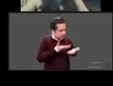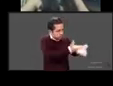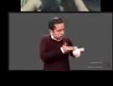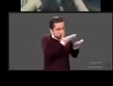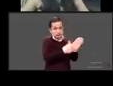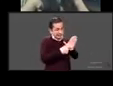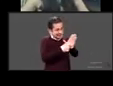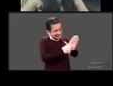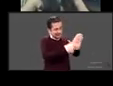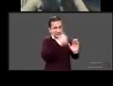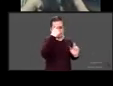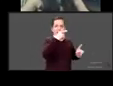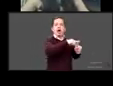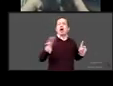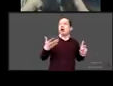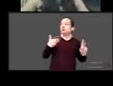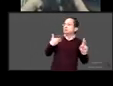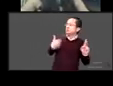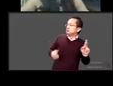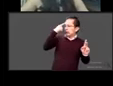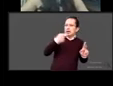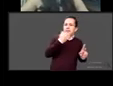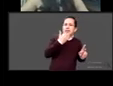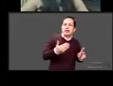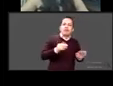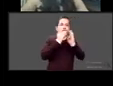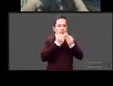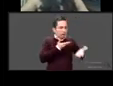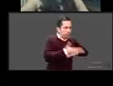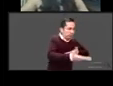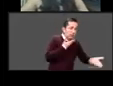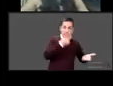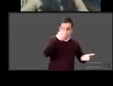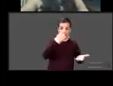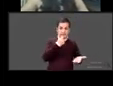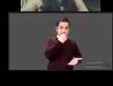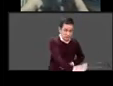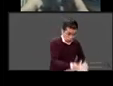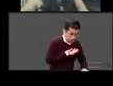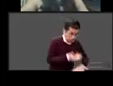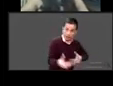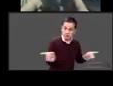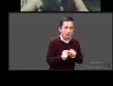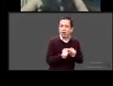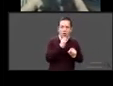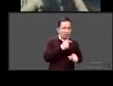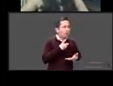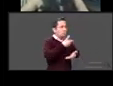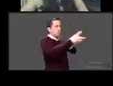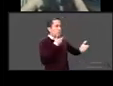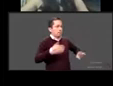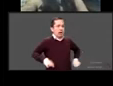les decía, no solamente con niñas y niños, entre parejas, con los papás adultos, en la calle, dejar de usar la violencia como forma